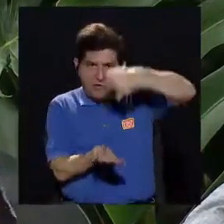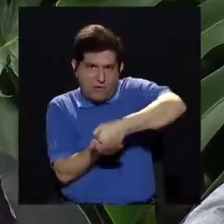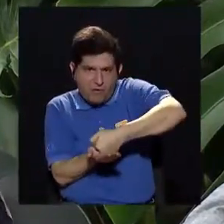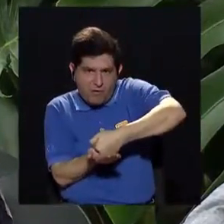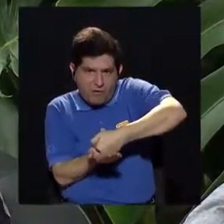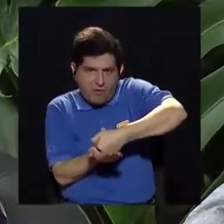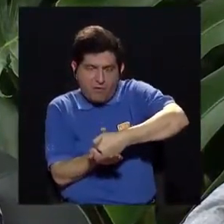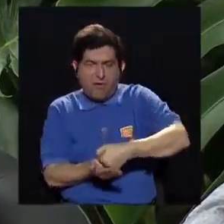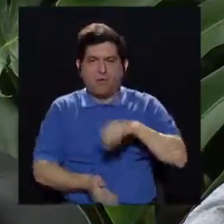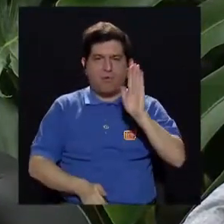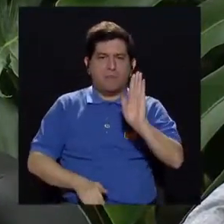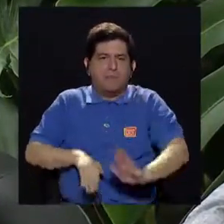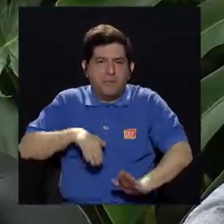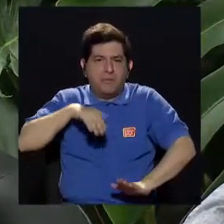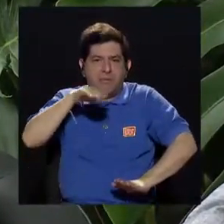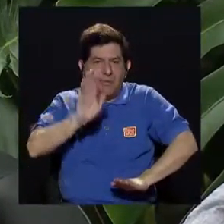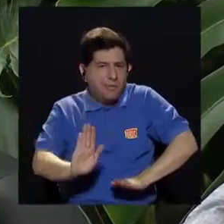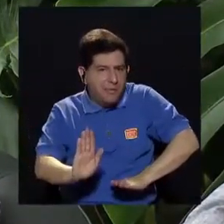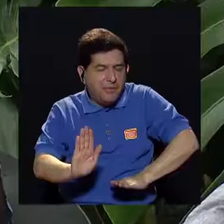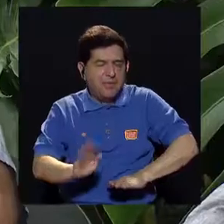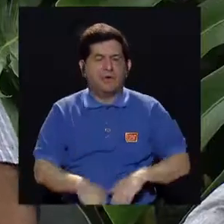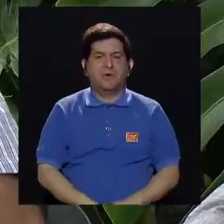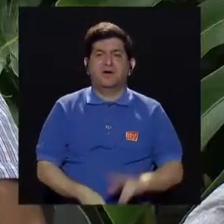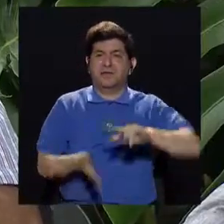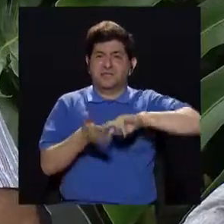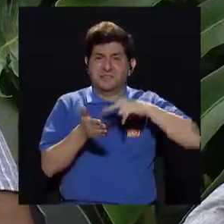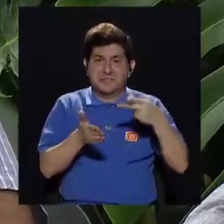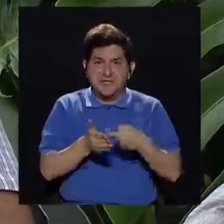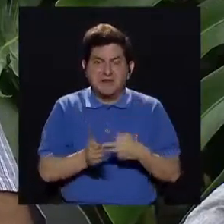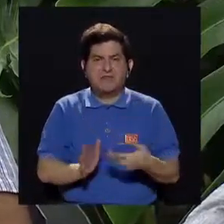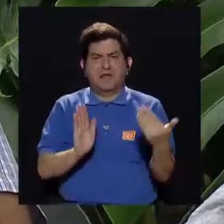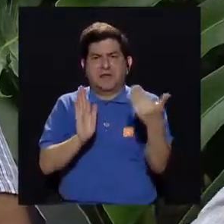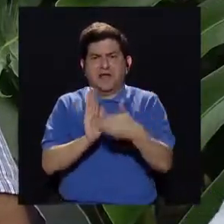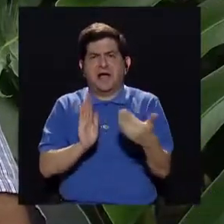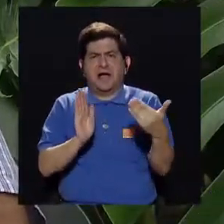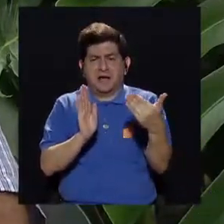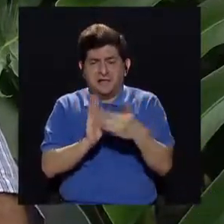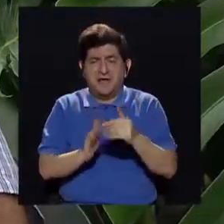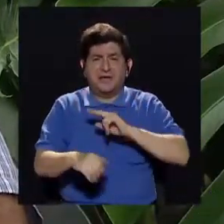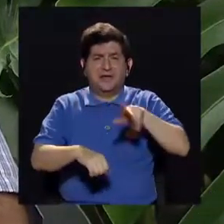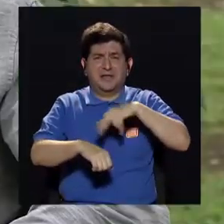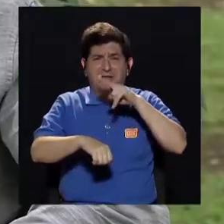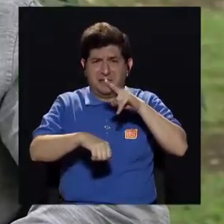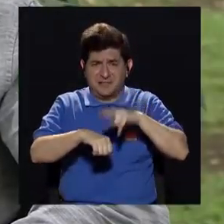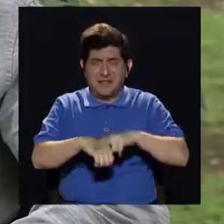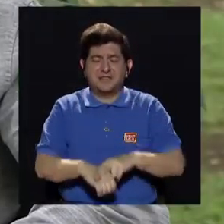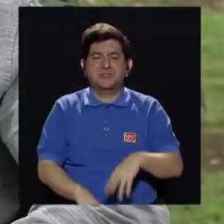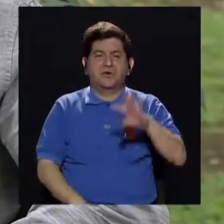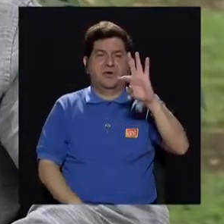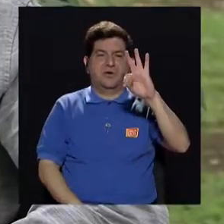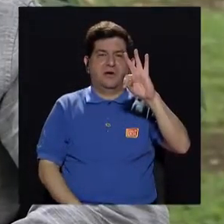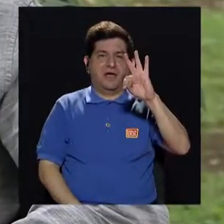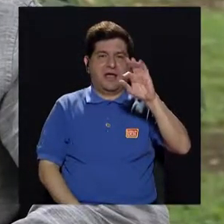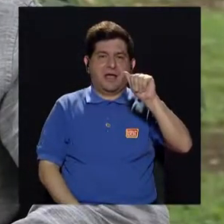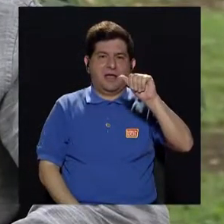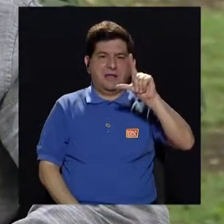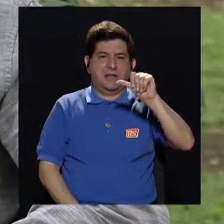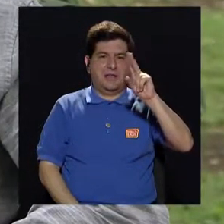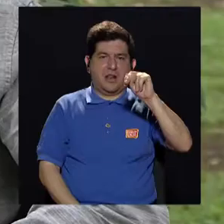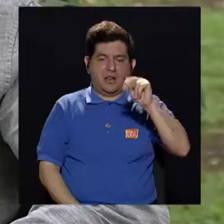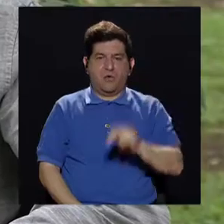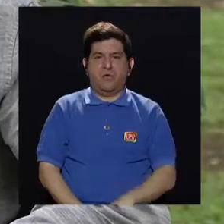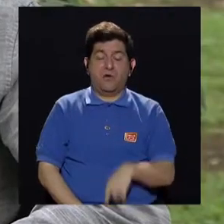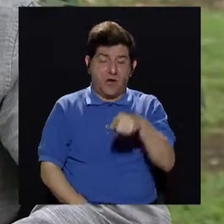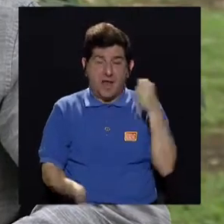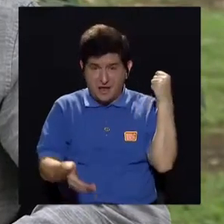abruptamente, entrada del talón directamente en el piso, porque eso termina con unas lesiones más comunes, ¿verdad? A nivel de talón. Y ese